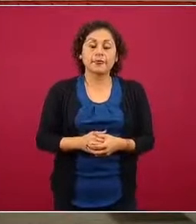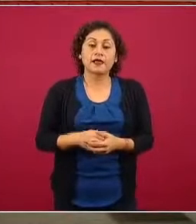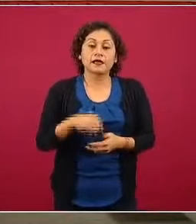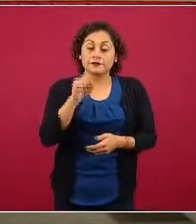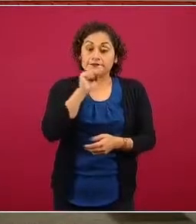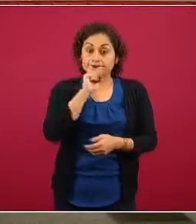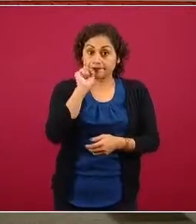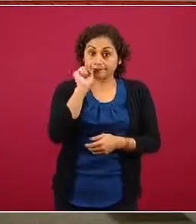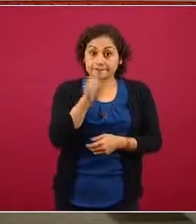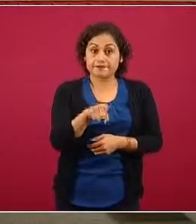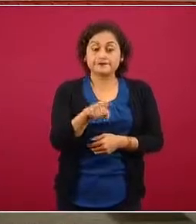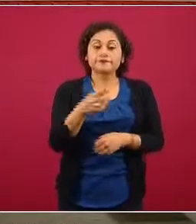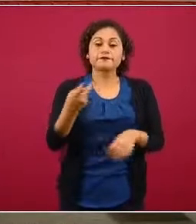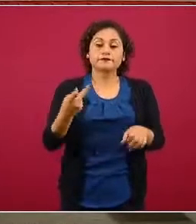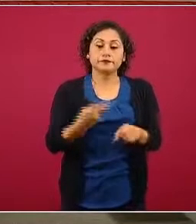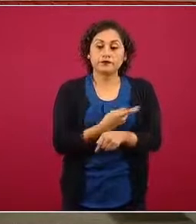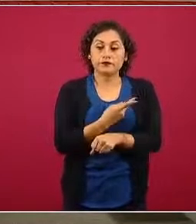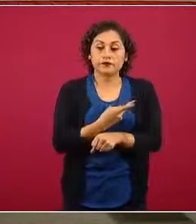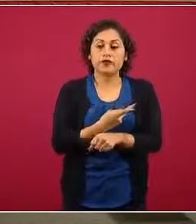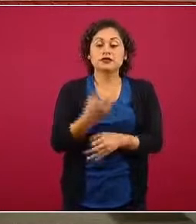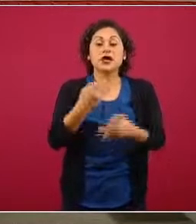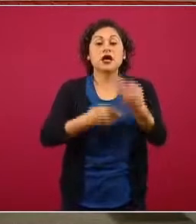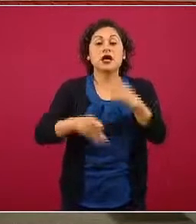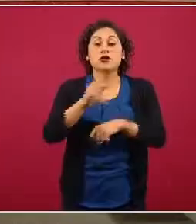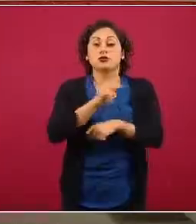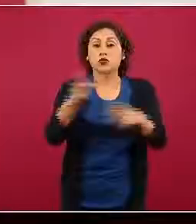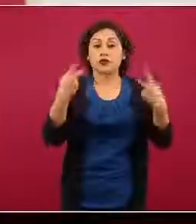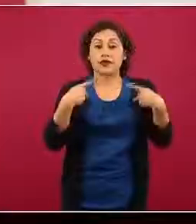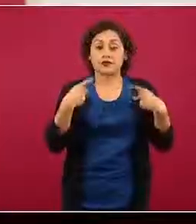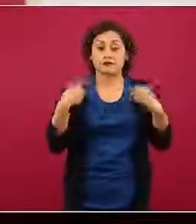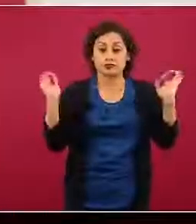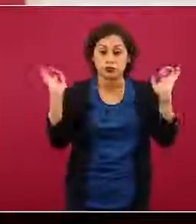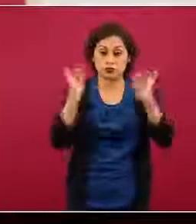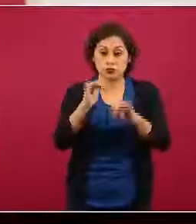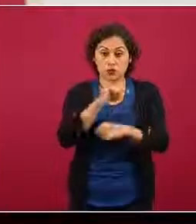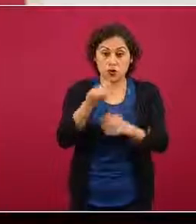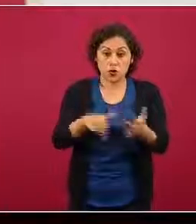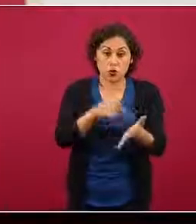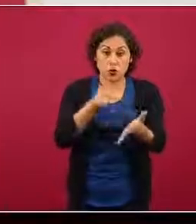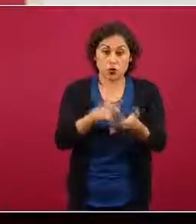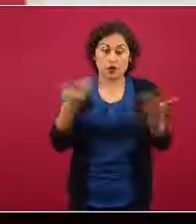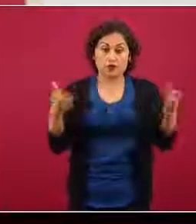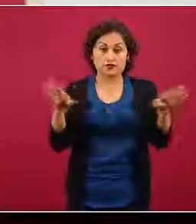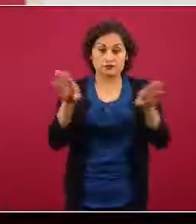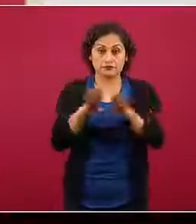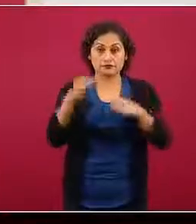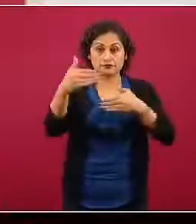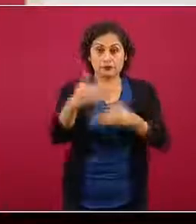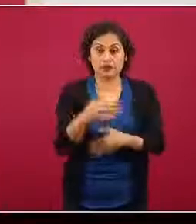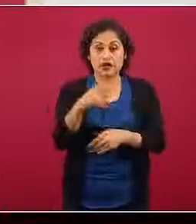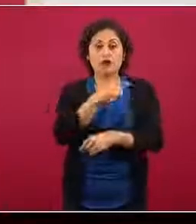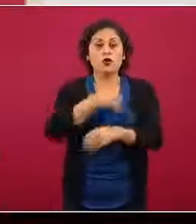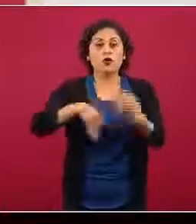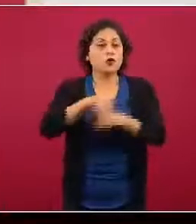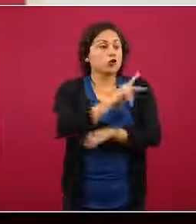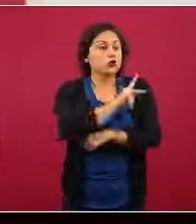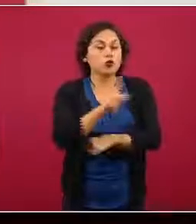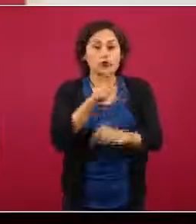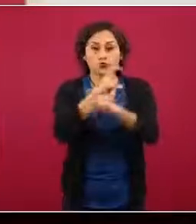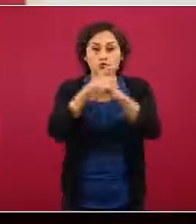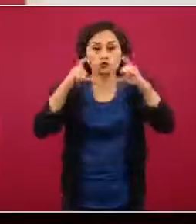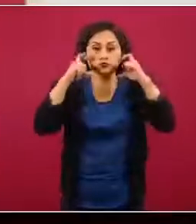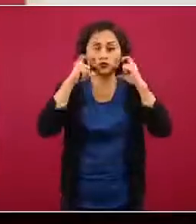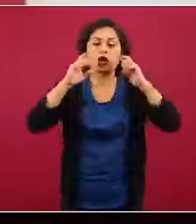uso, evidentemente, de que todos en ese lugar cerrado usemos el cubrebocas, pues entonces reduce al mínimo